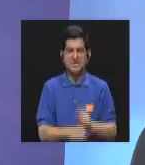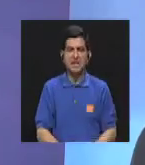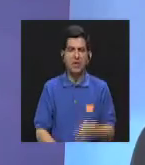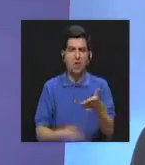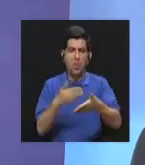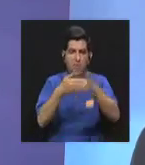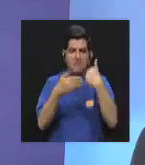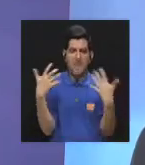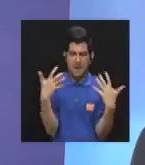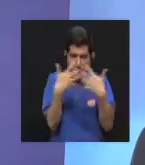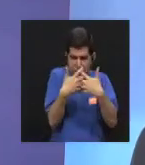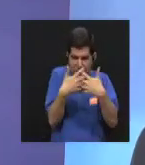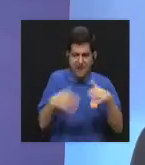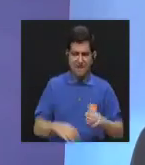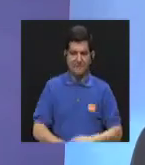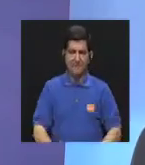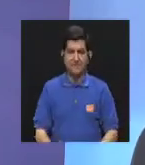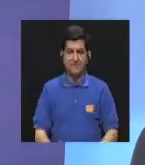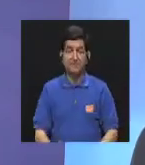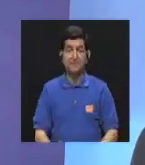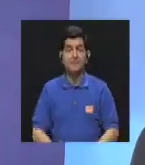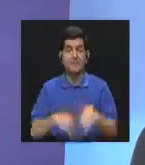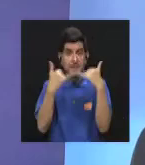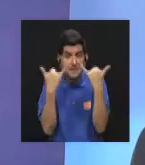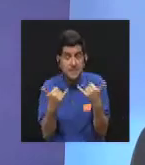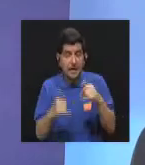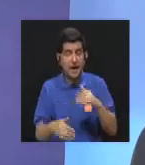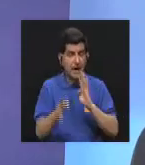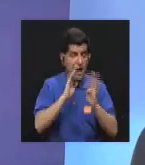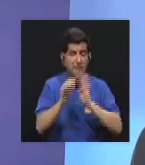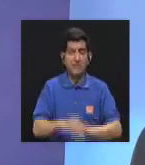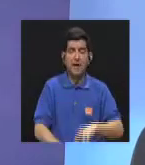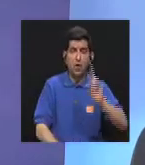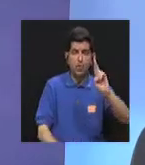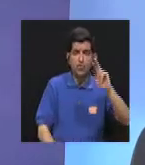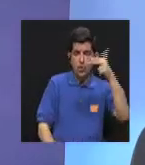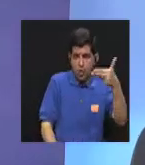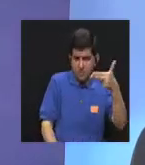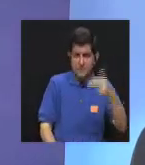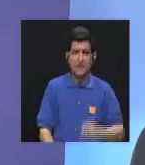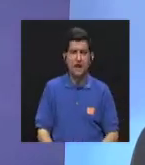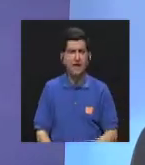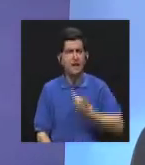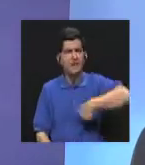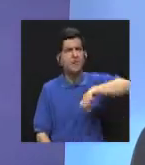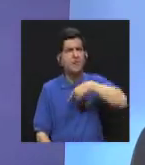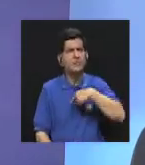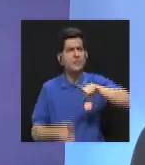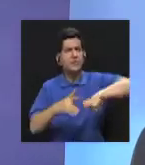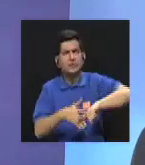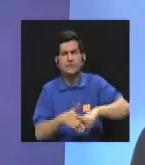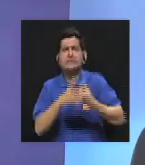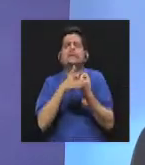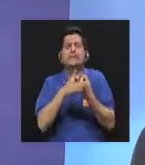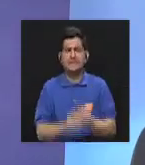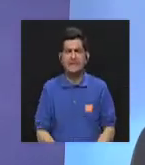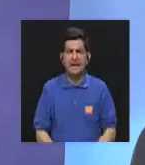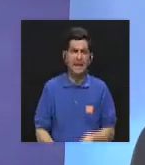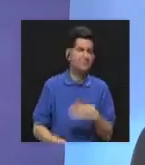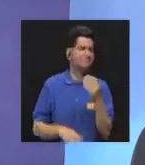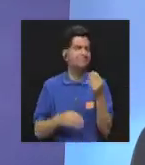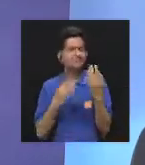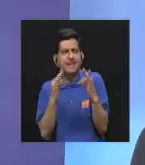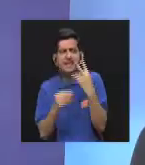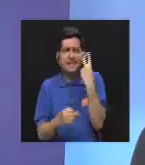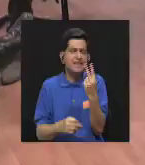premontaje. Y cuando empecé a conversar con Rosa, que estuvimos como iniciando, como peloteamos